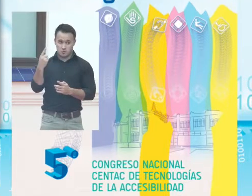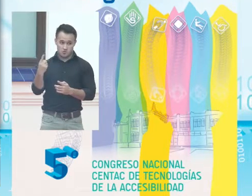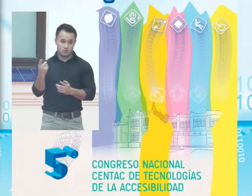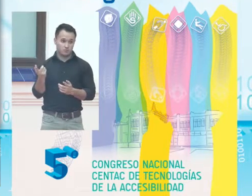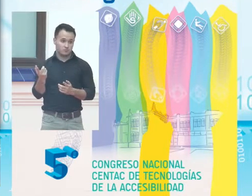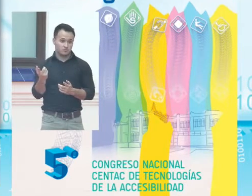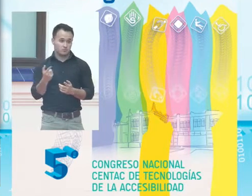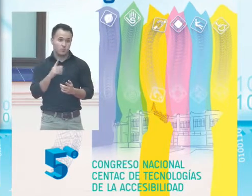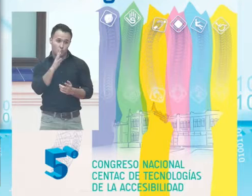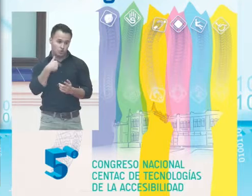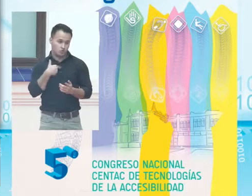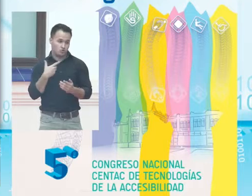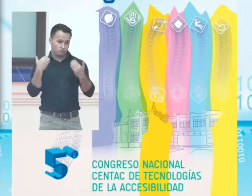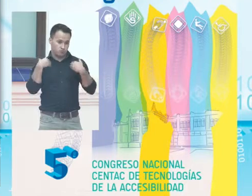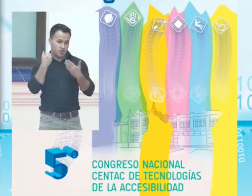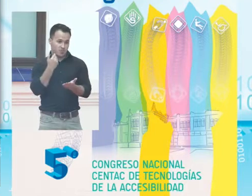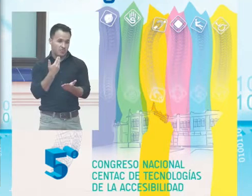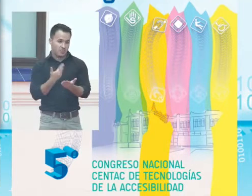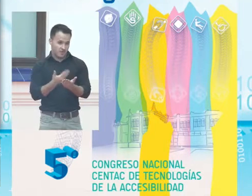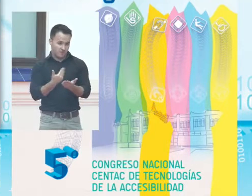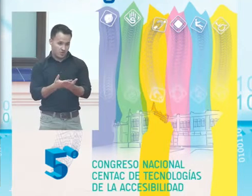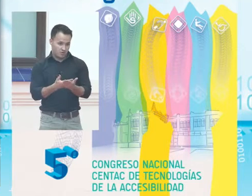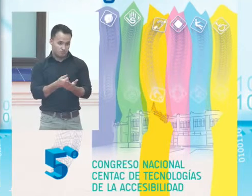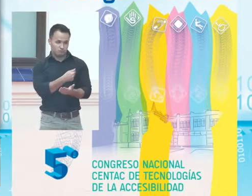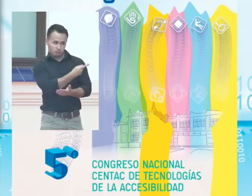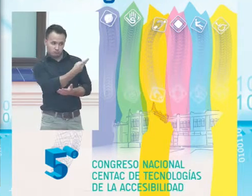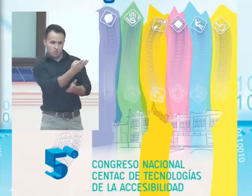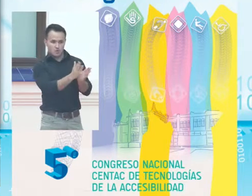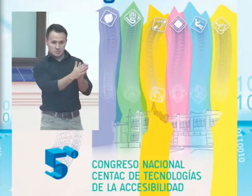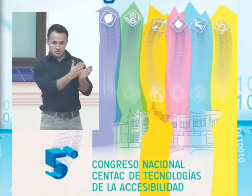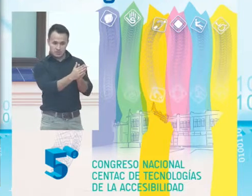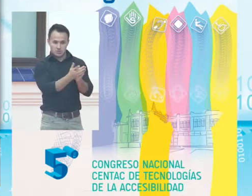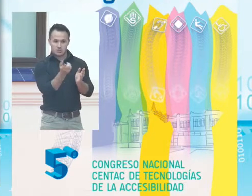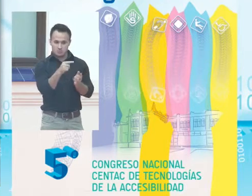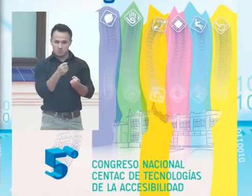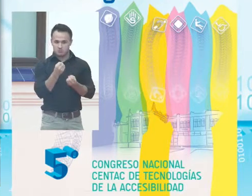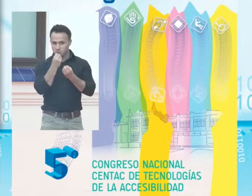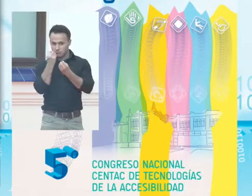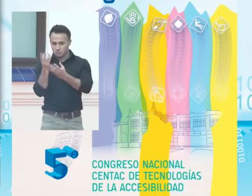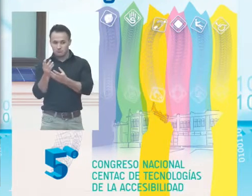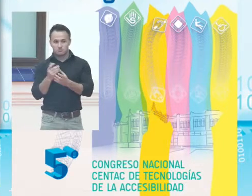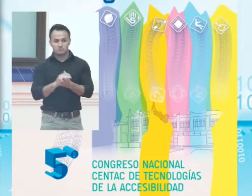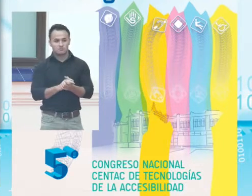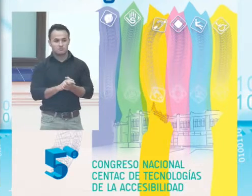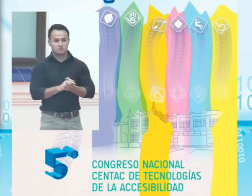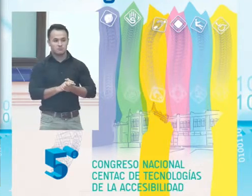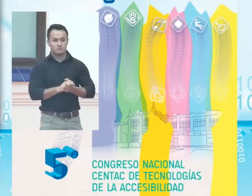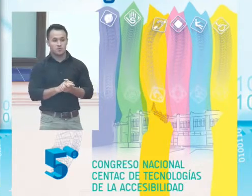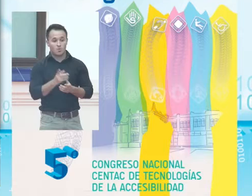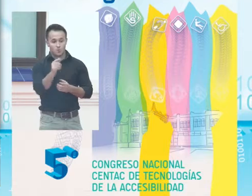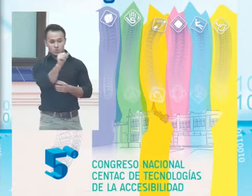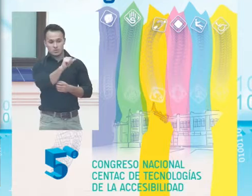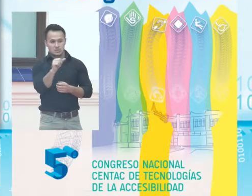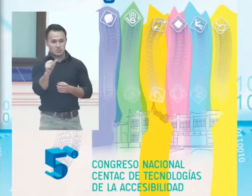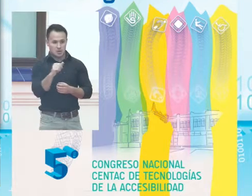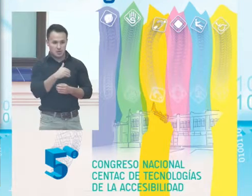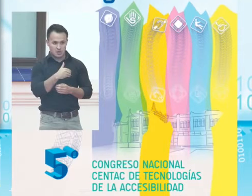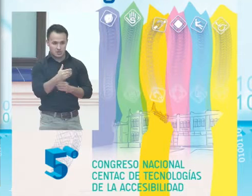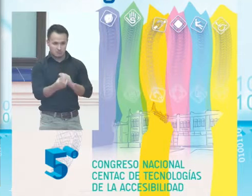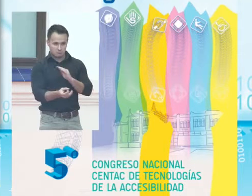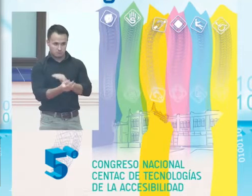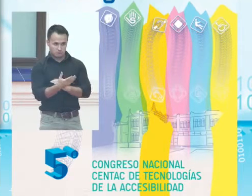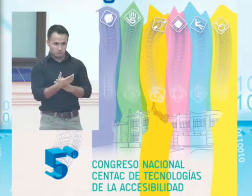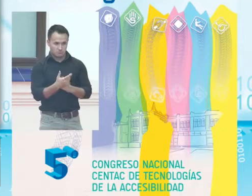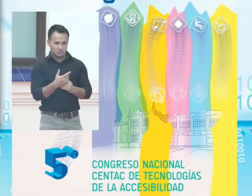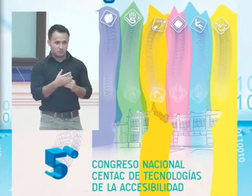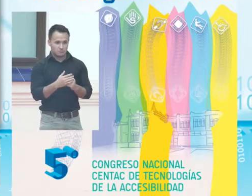la especificación, y los demás. Supongo que sabremos en una semana. He visto todos